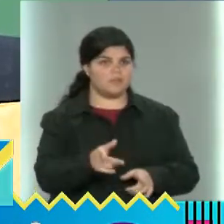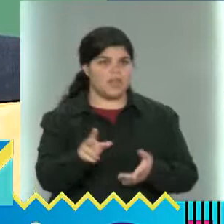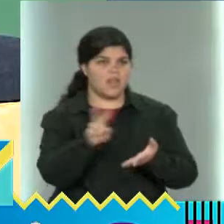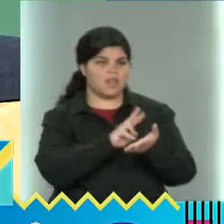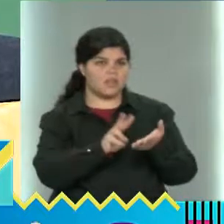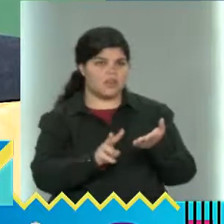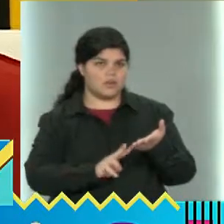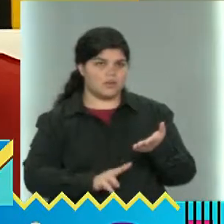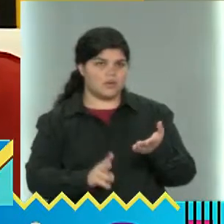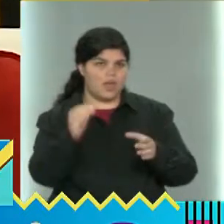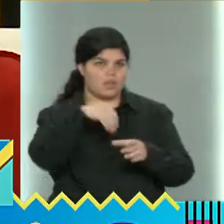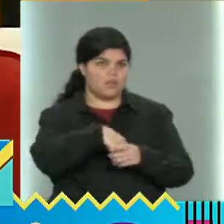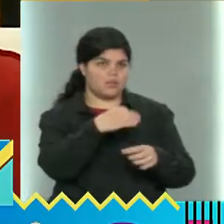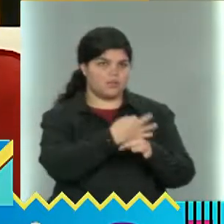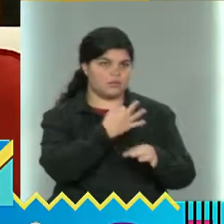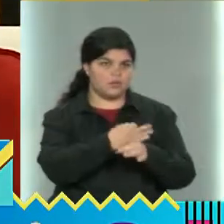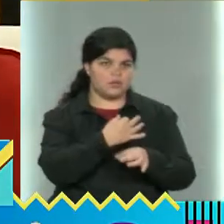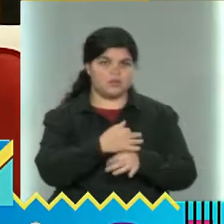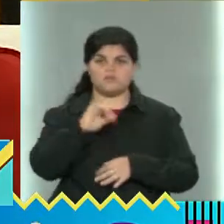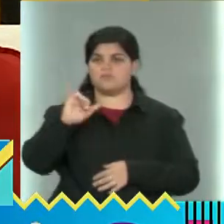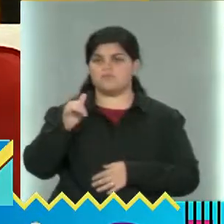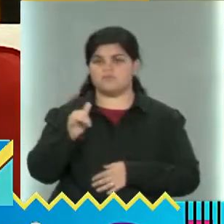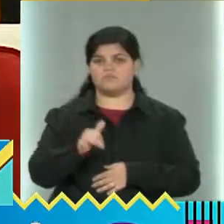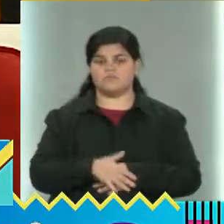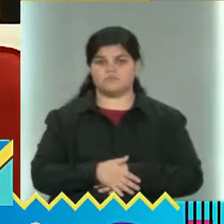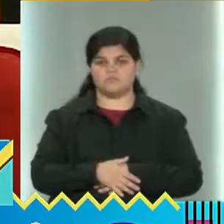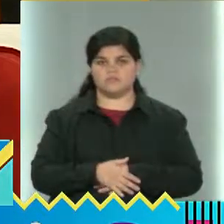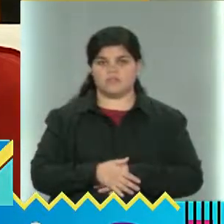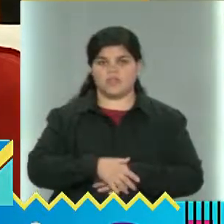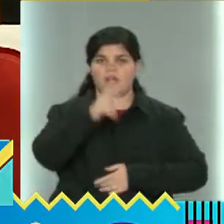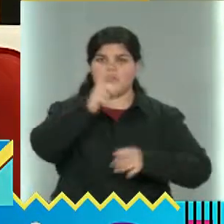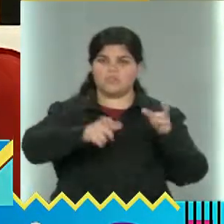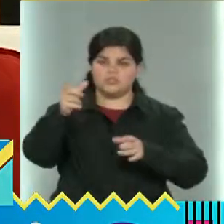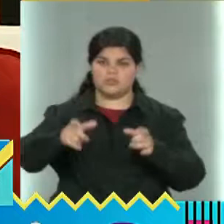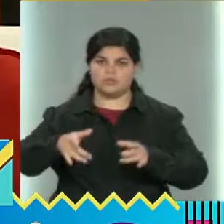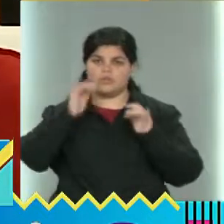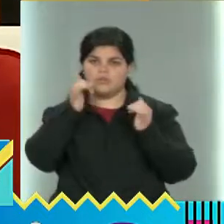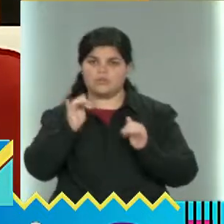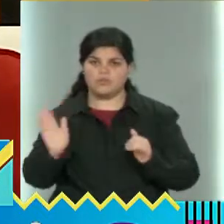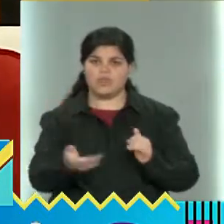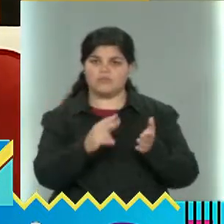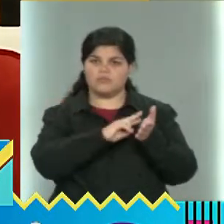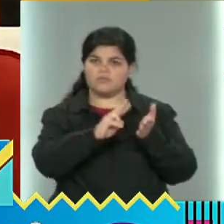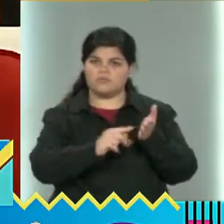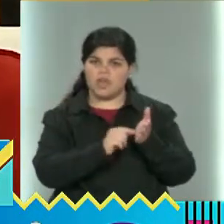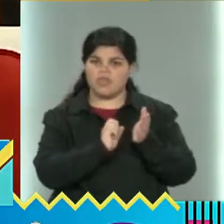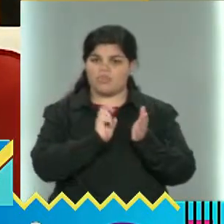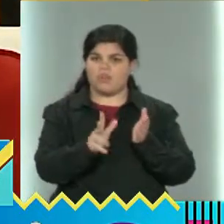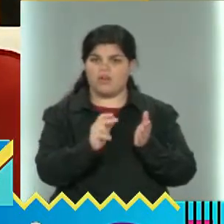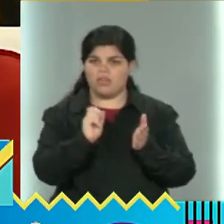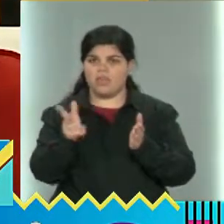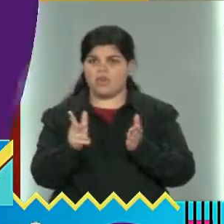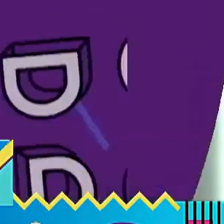parte del canon. Les dice mucho a los chicos, les dice mucho a la gente. Y bueno, cuando la literatura mueve,